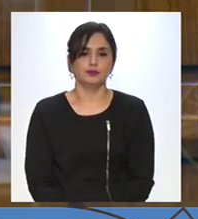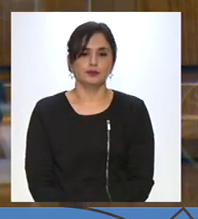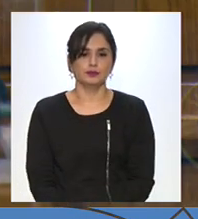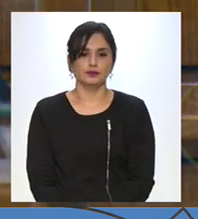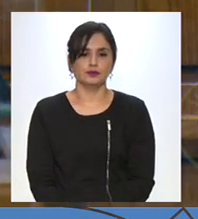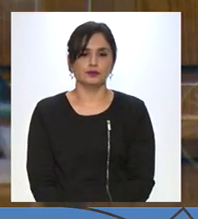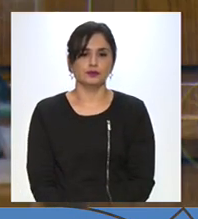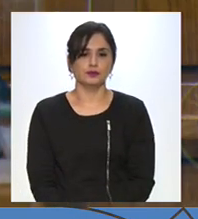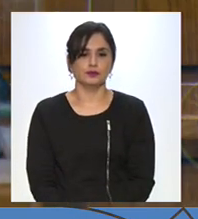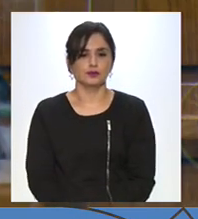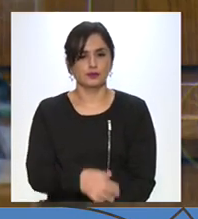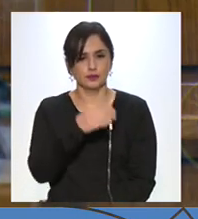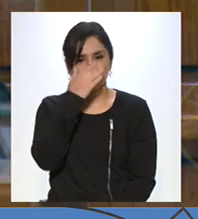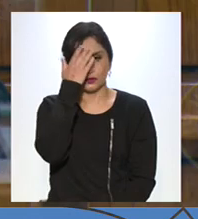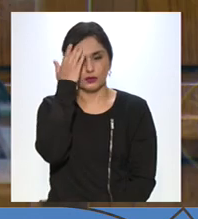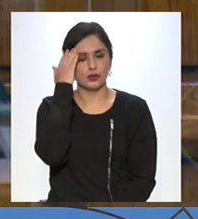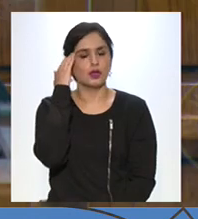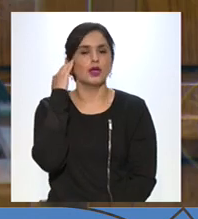Yo quiero también reflexionar